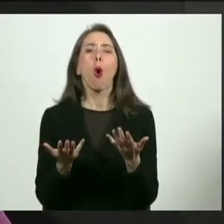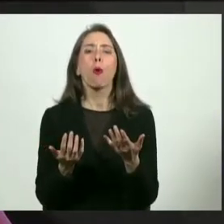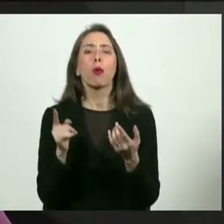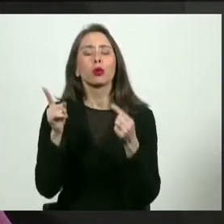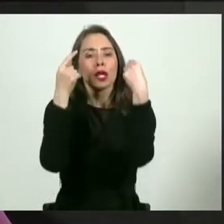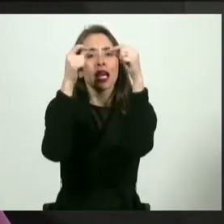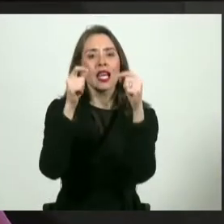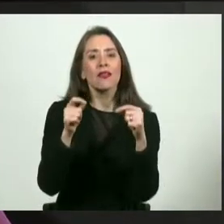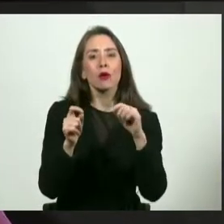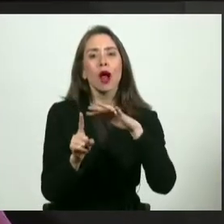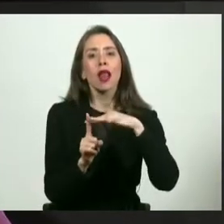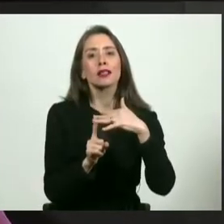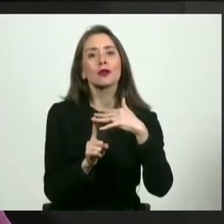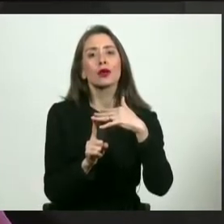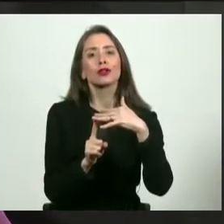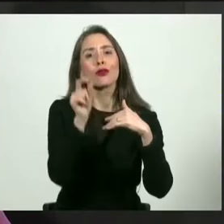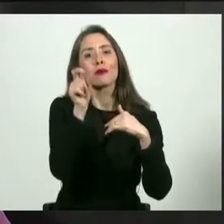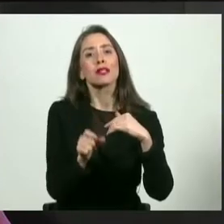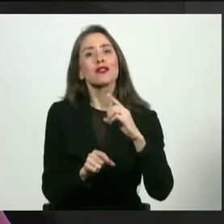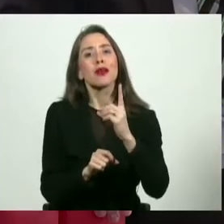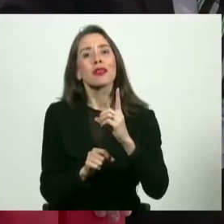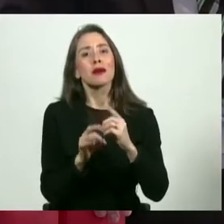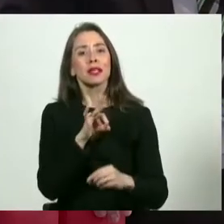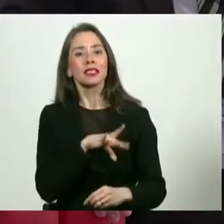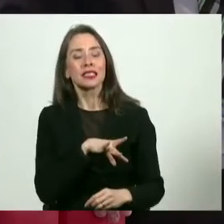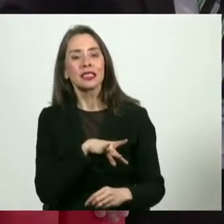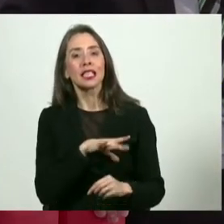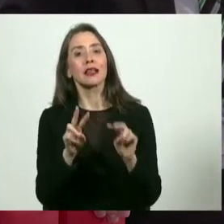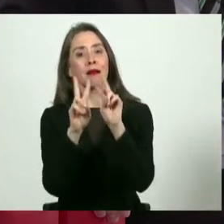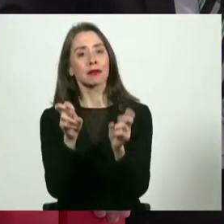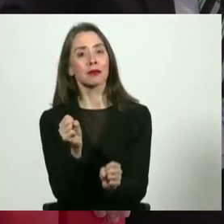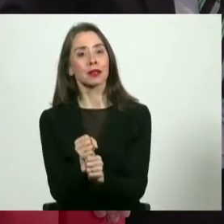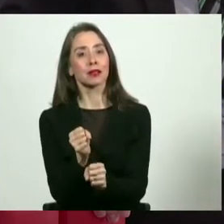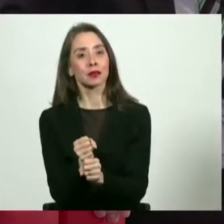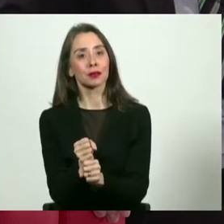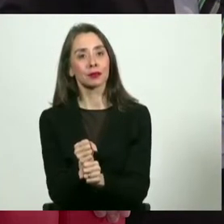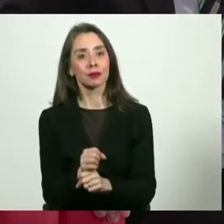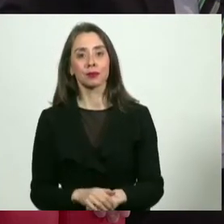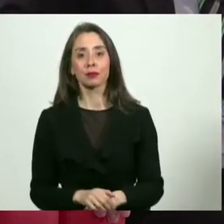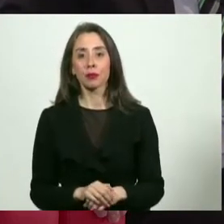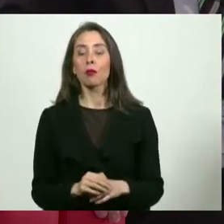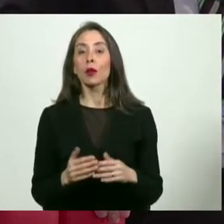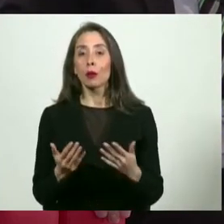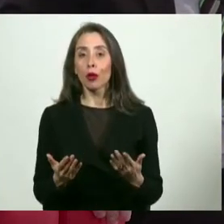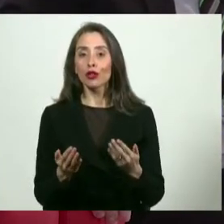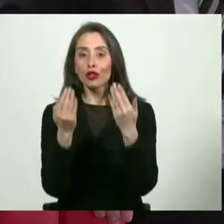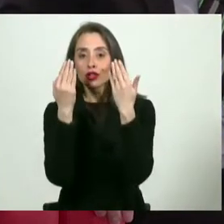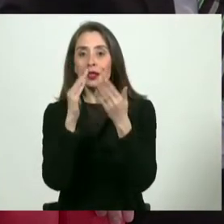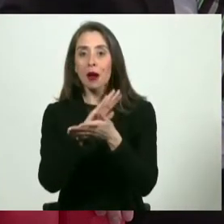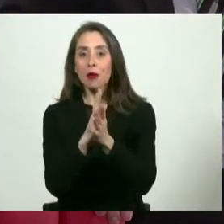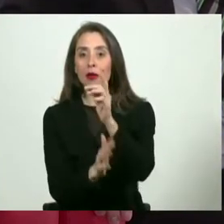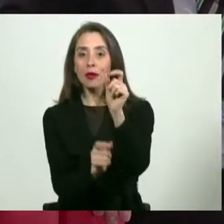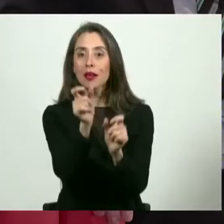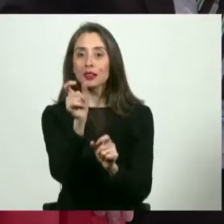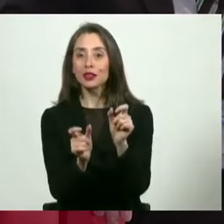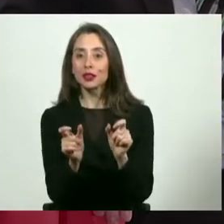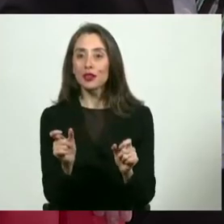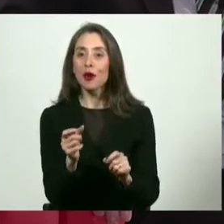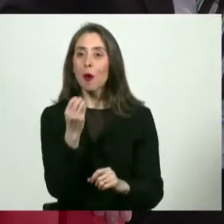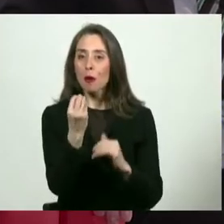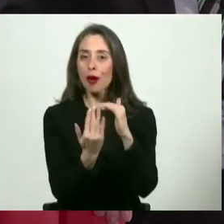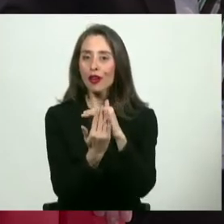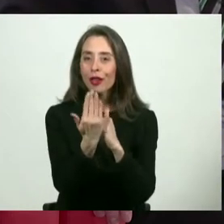la situación de las personas con discapacidad en Chile en el ámbito laboral. Bueno, saludar a todos. Buen